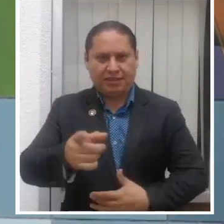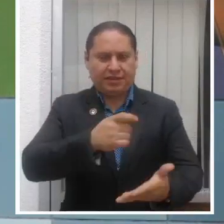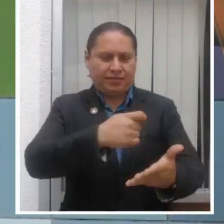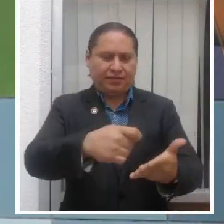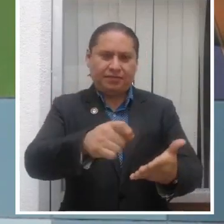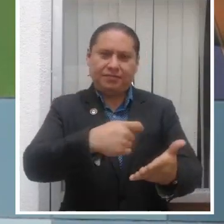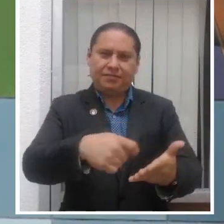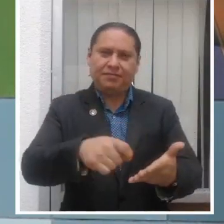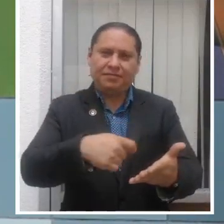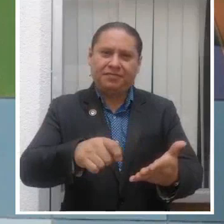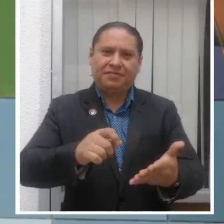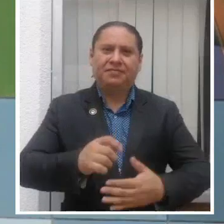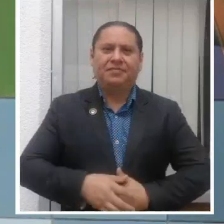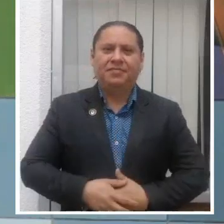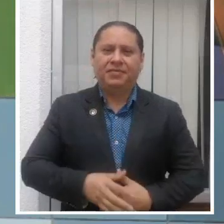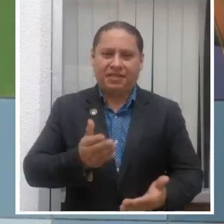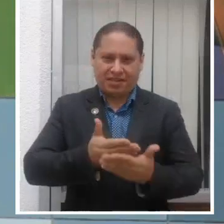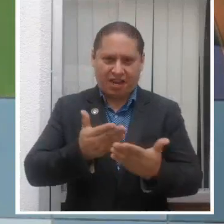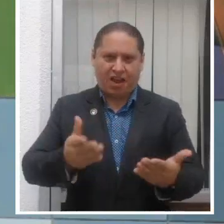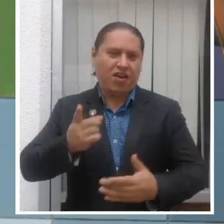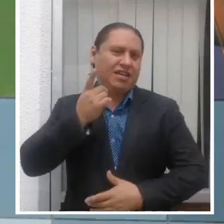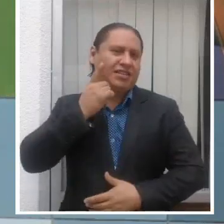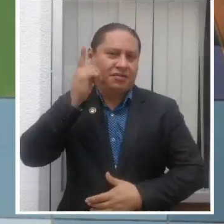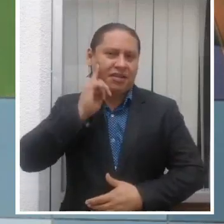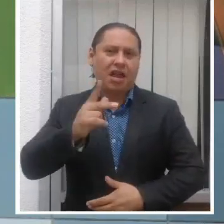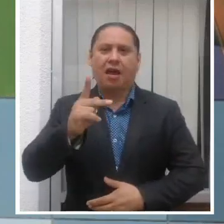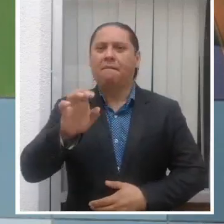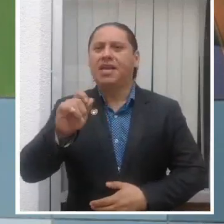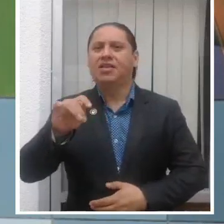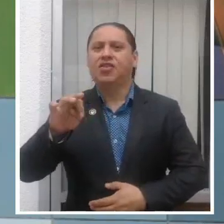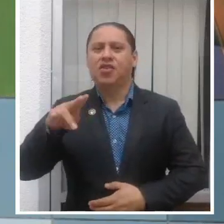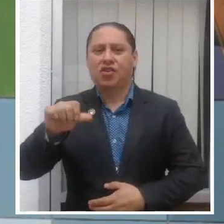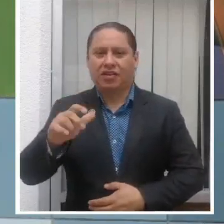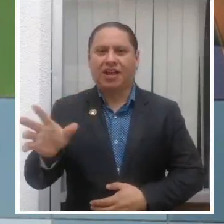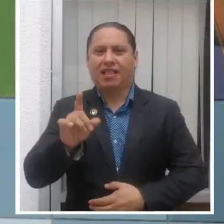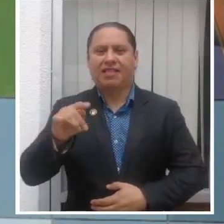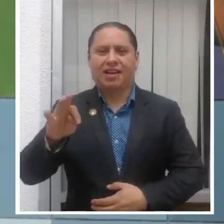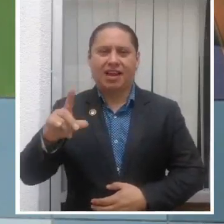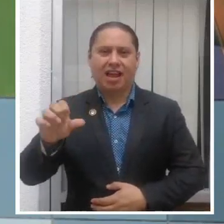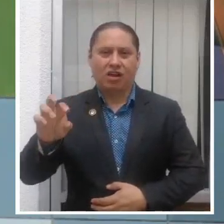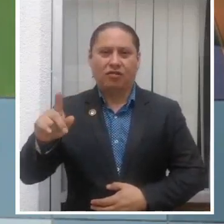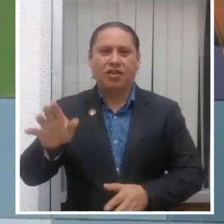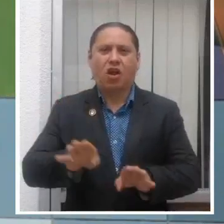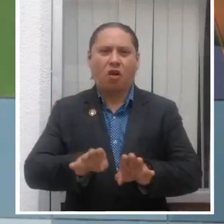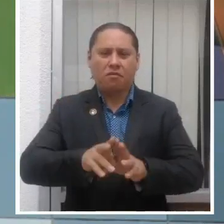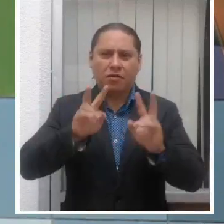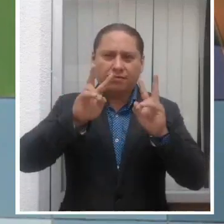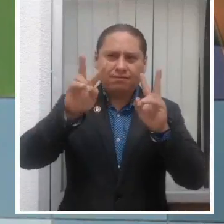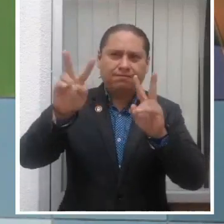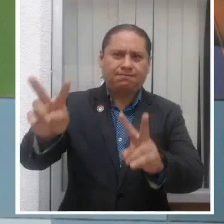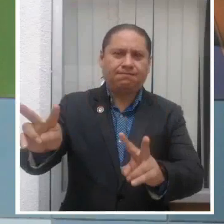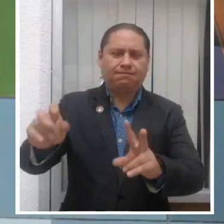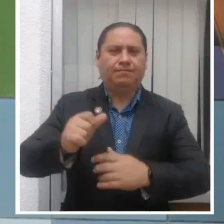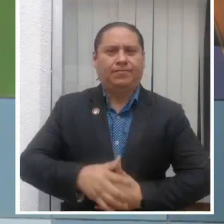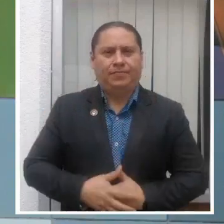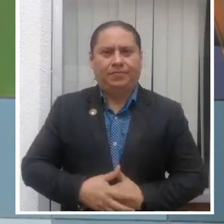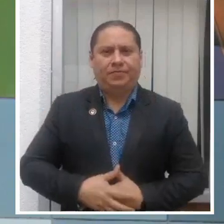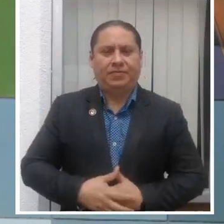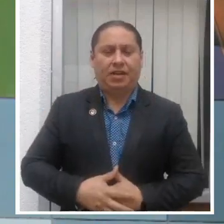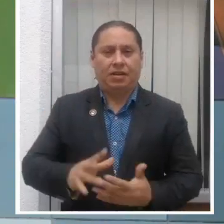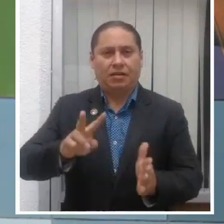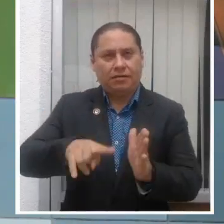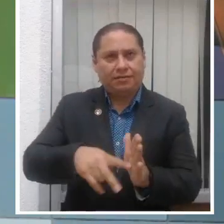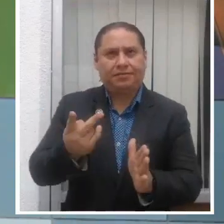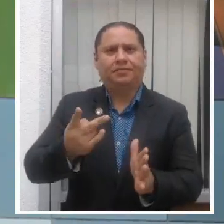escritora que ahora es diputada, Petrona, el poder visibilizar las cosas. Foucault decía que cada vez